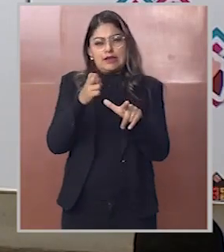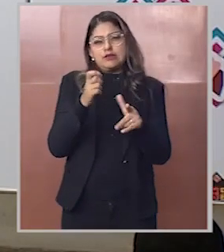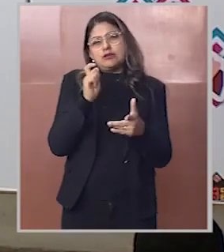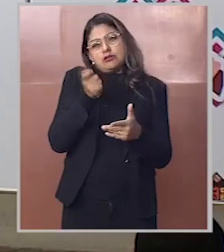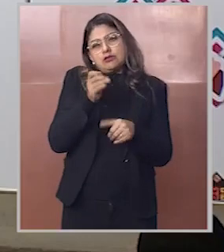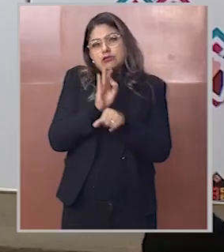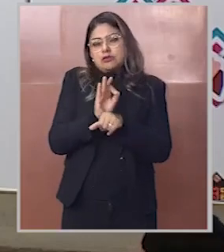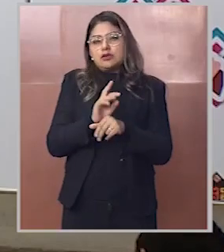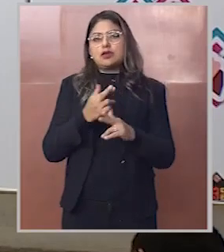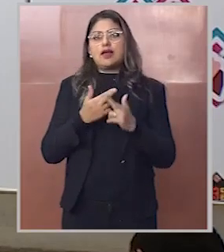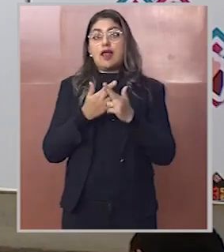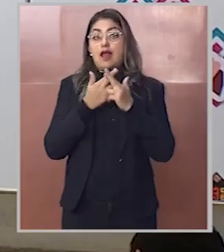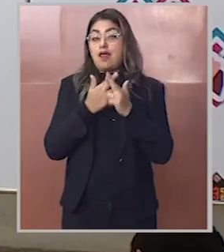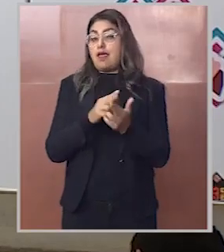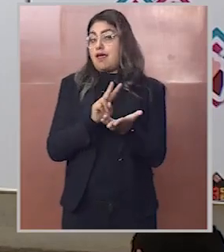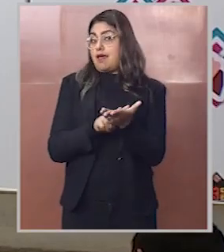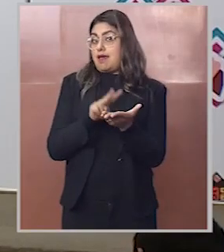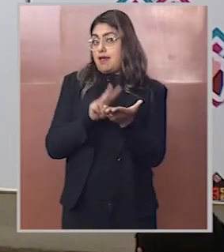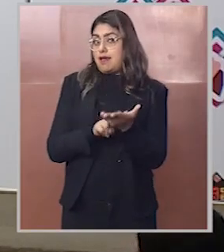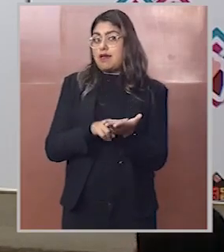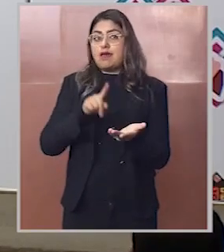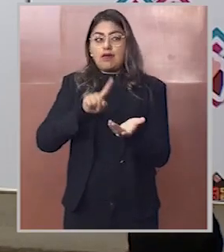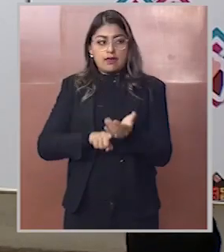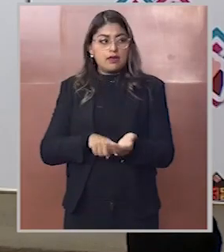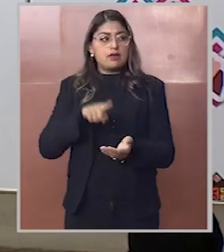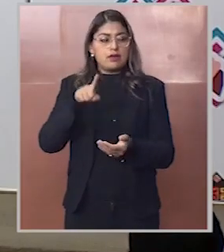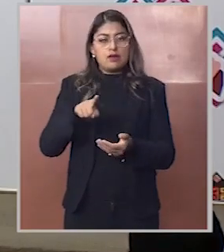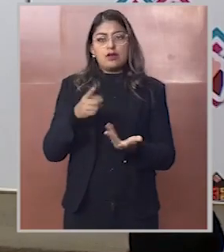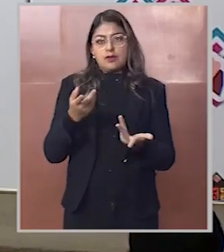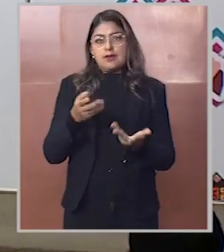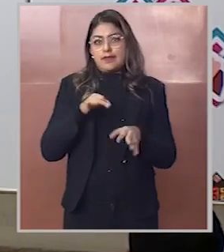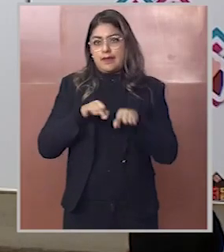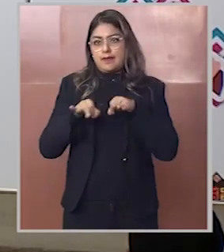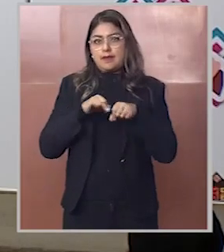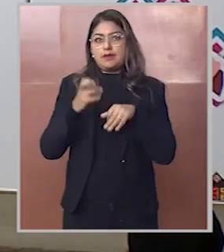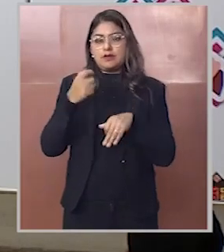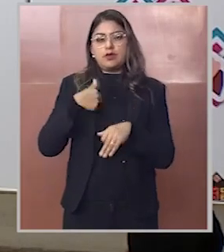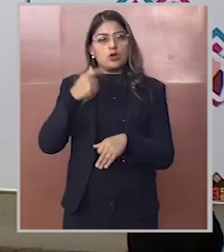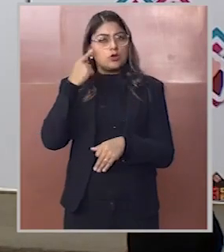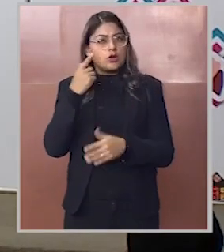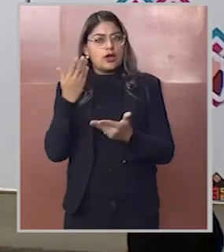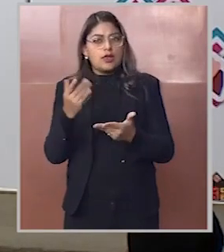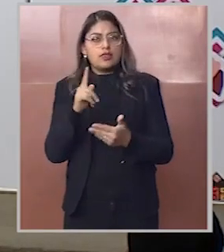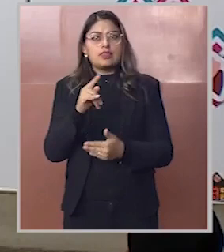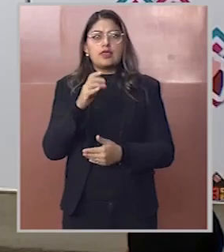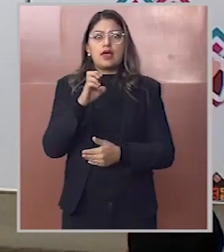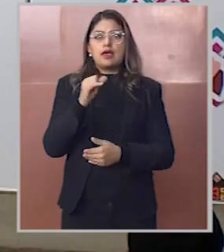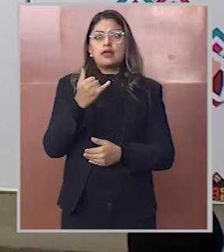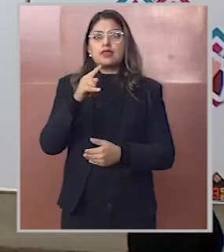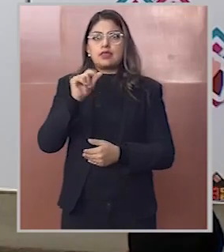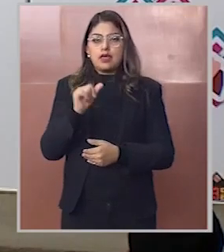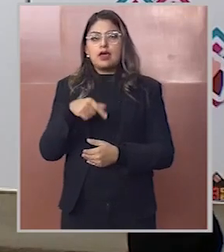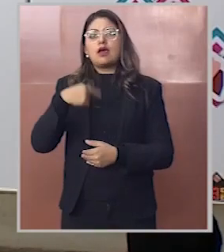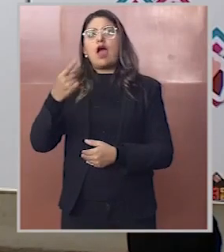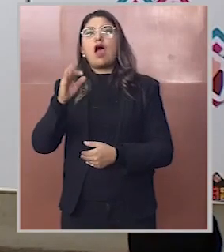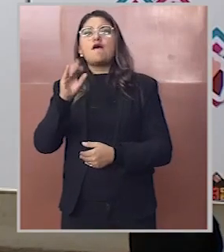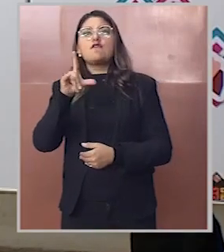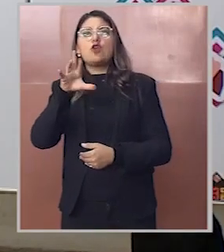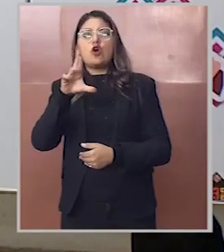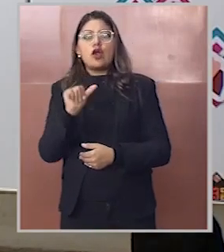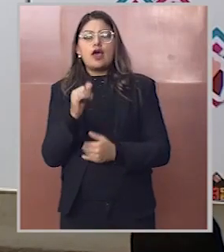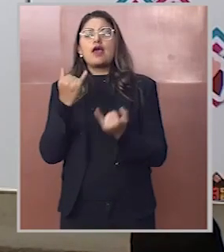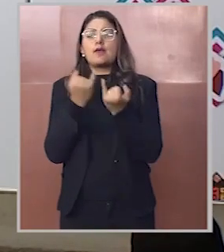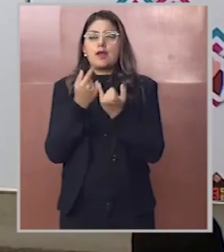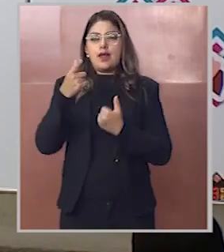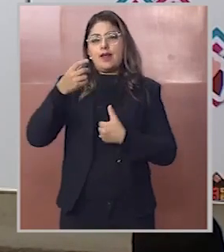a yute y a flora y al propio Arturo que me han ido contando Cómo ha sido el trabajo de elaboración de esto uno